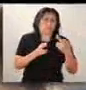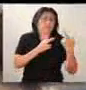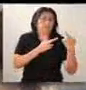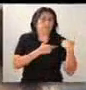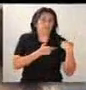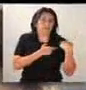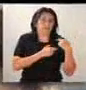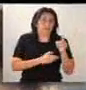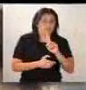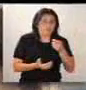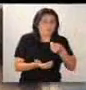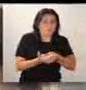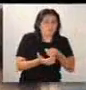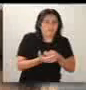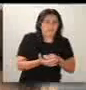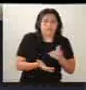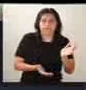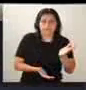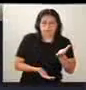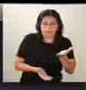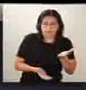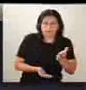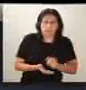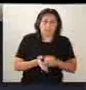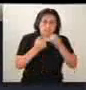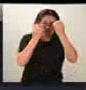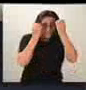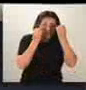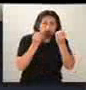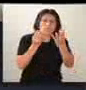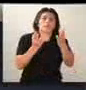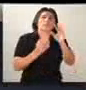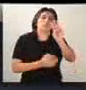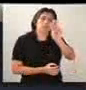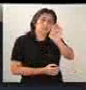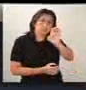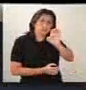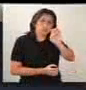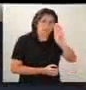y evita la multa. Infórmate en